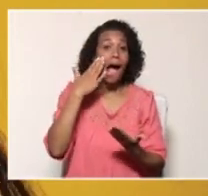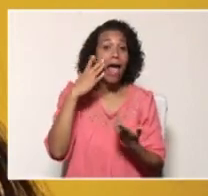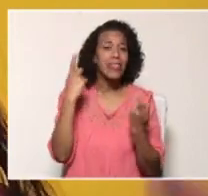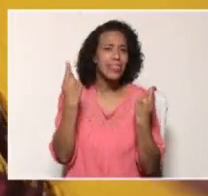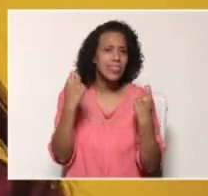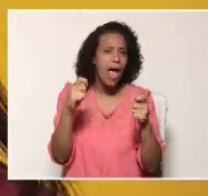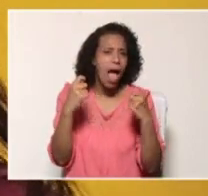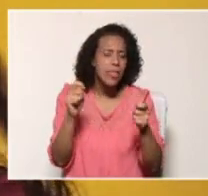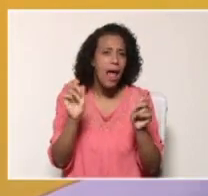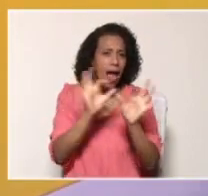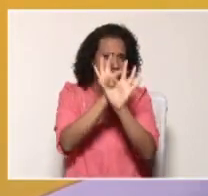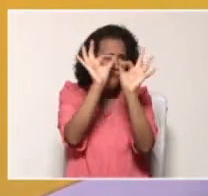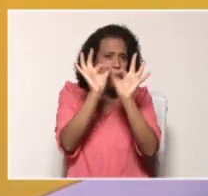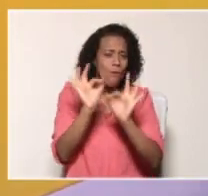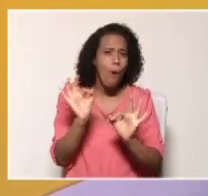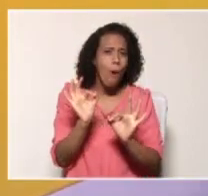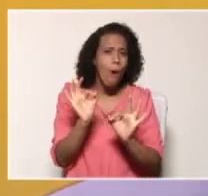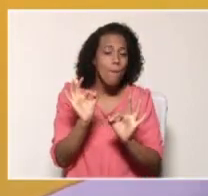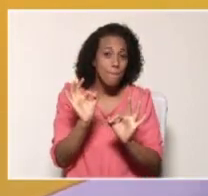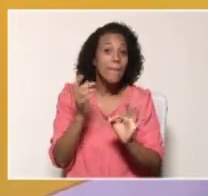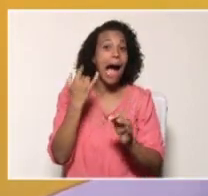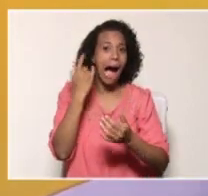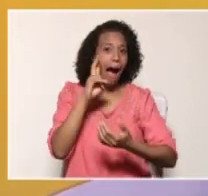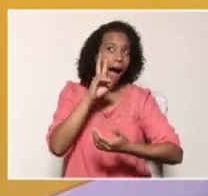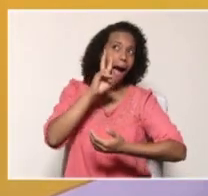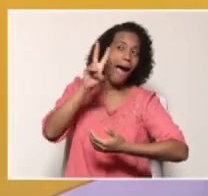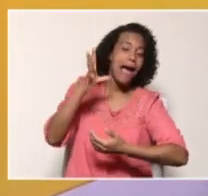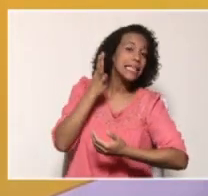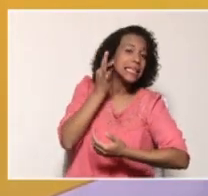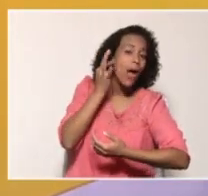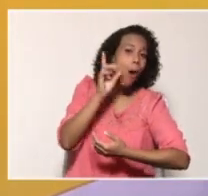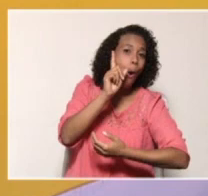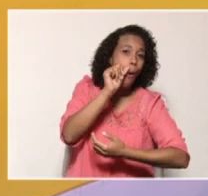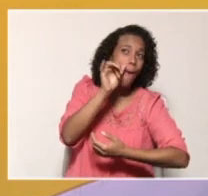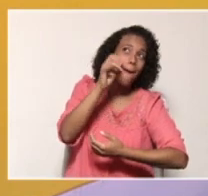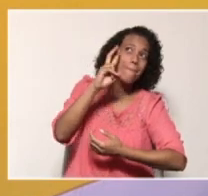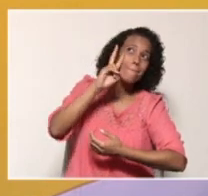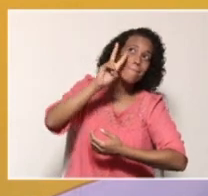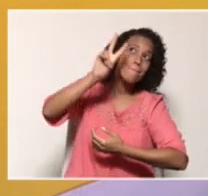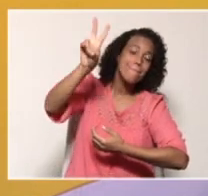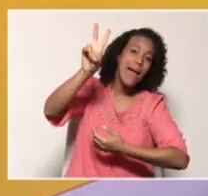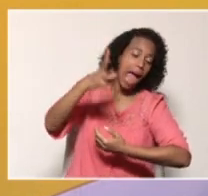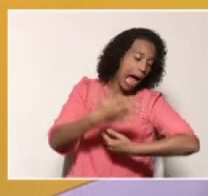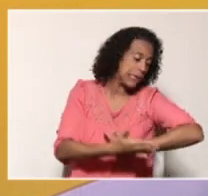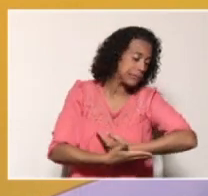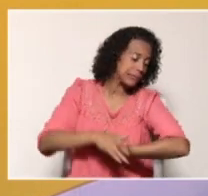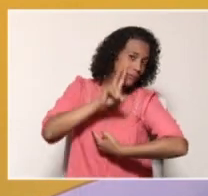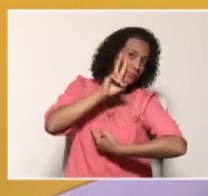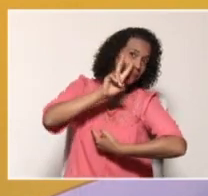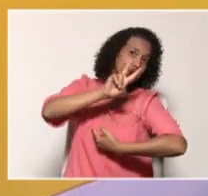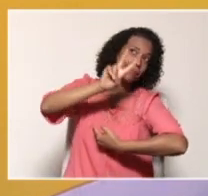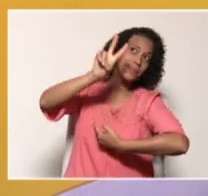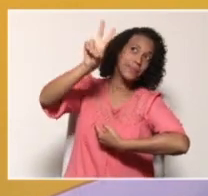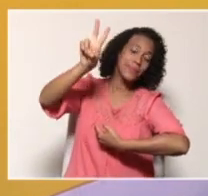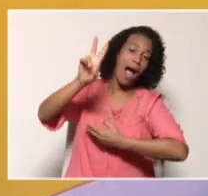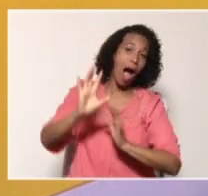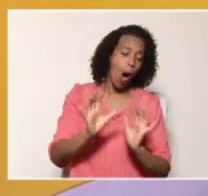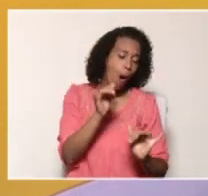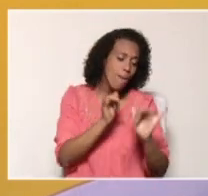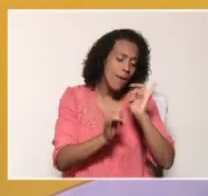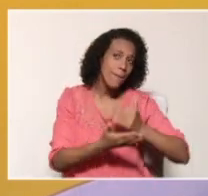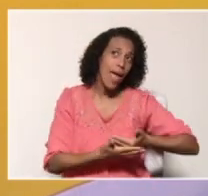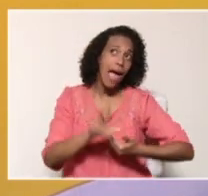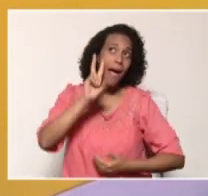Trata de buscar la manera de que él o ella visualice la burbuja.